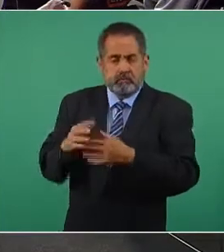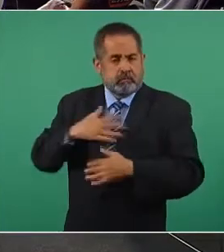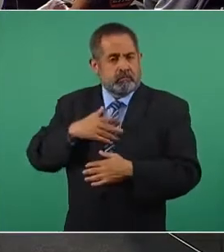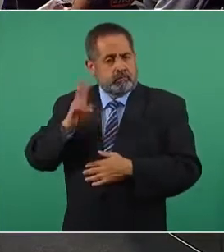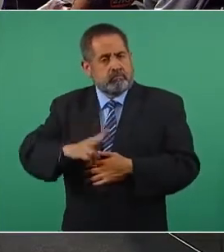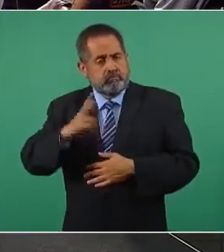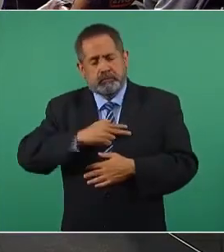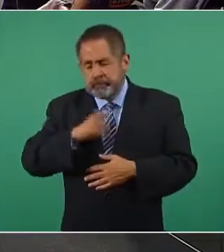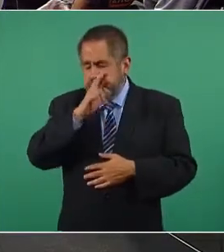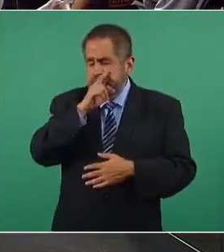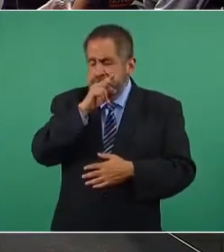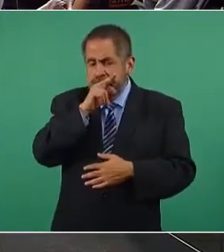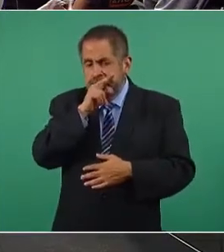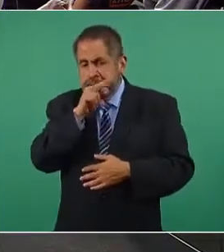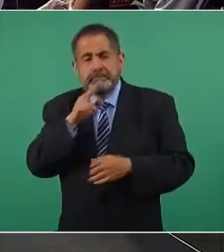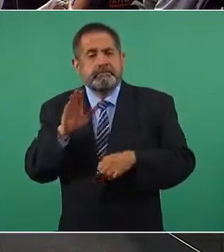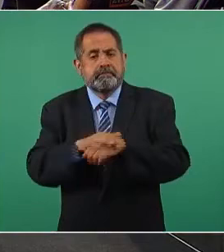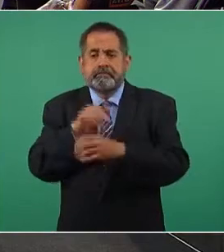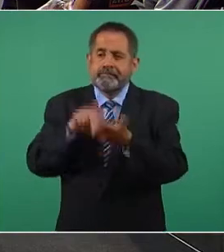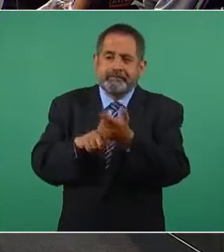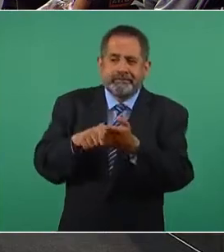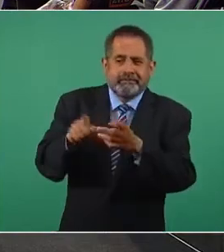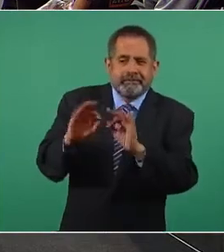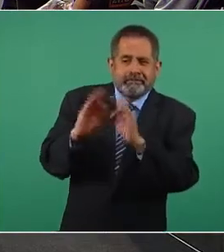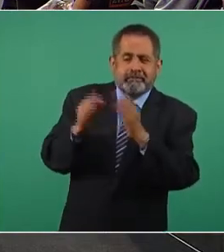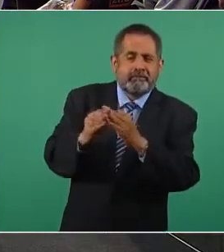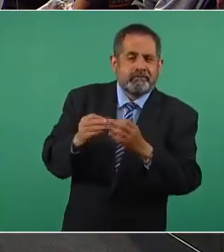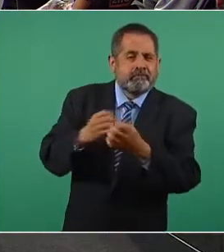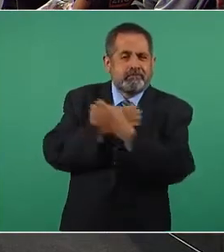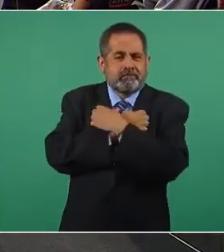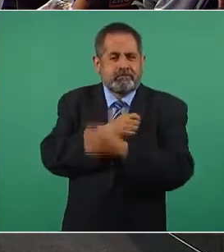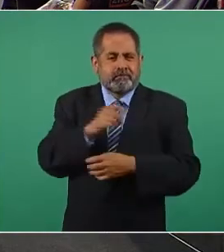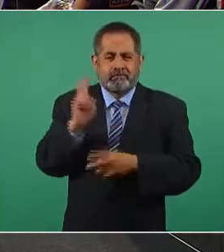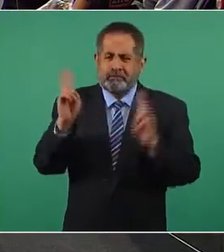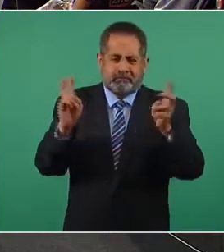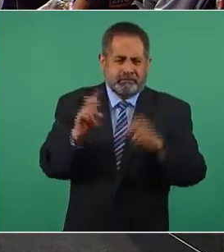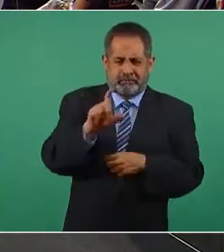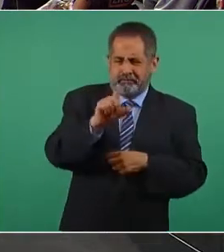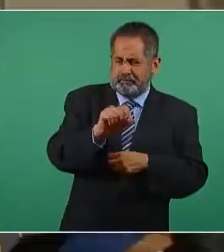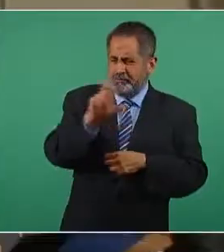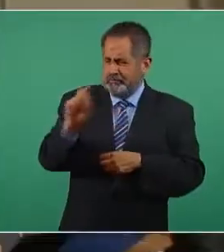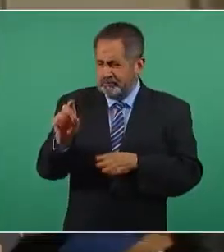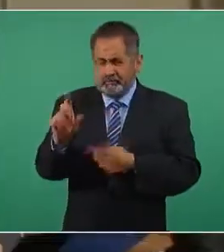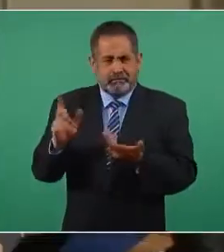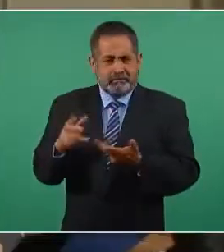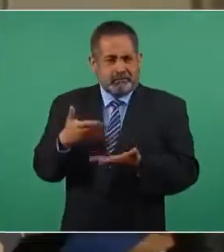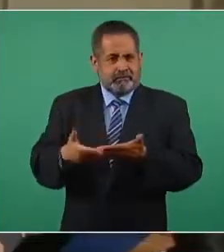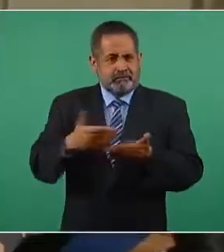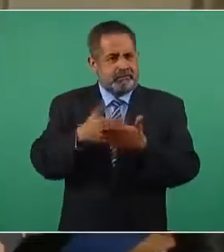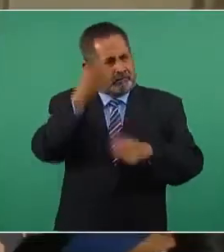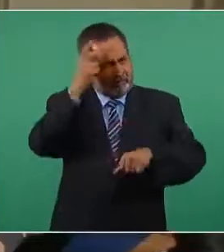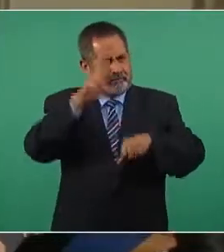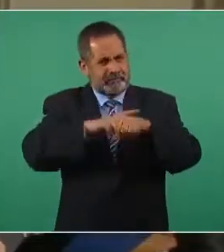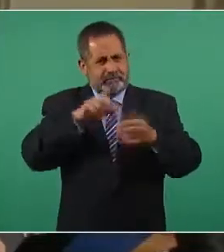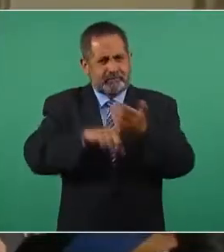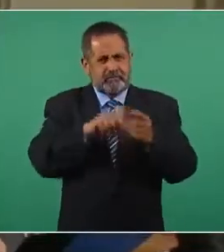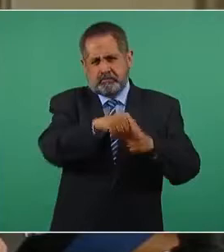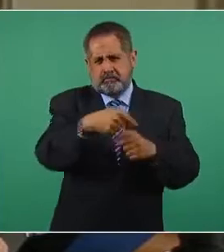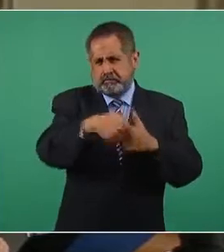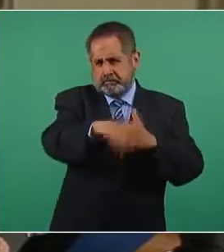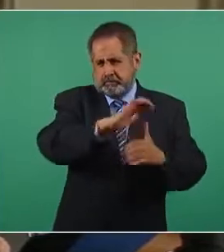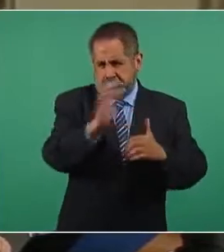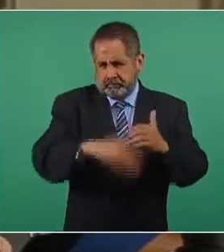preocupación que se está incorporando un modelo educativo 2030. ¿Sí? Por iniciativa del actual rector, que de hecho está por